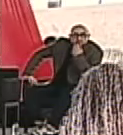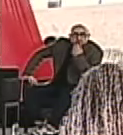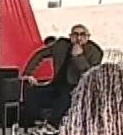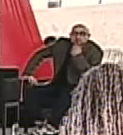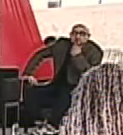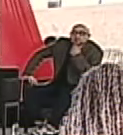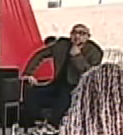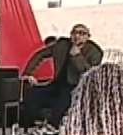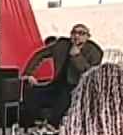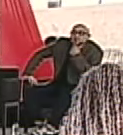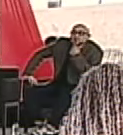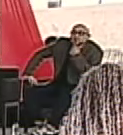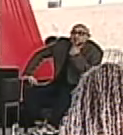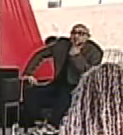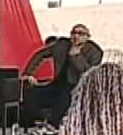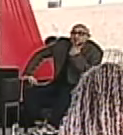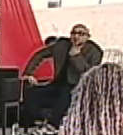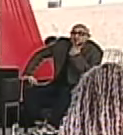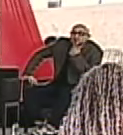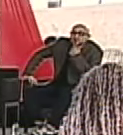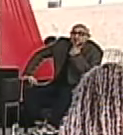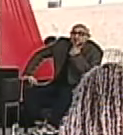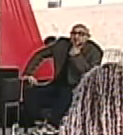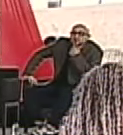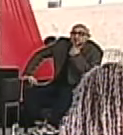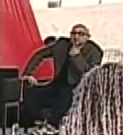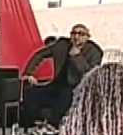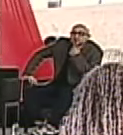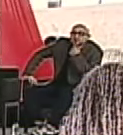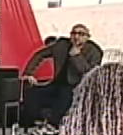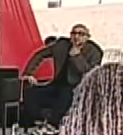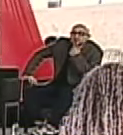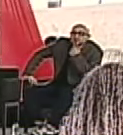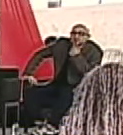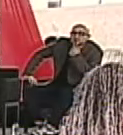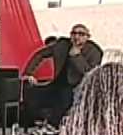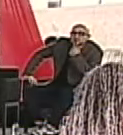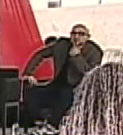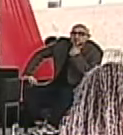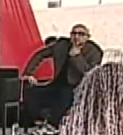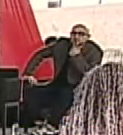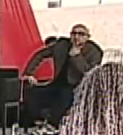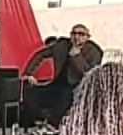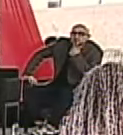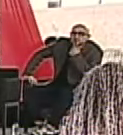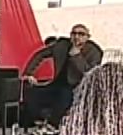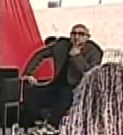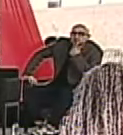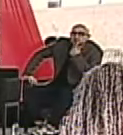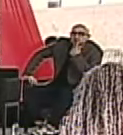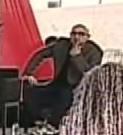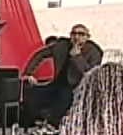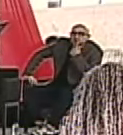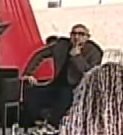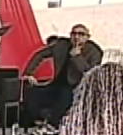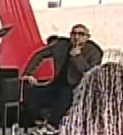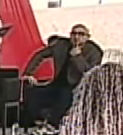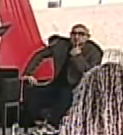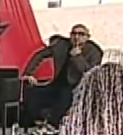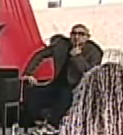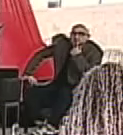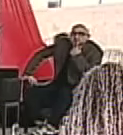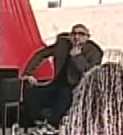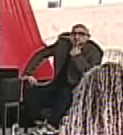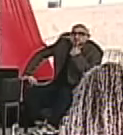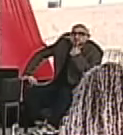valor fundamental, el supremacismo. Ellos son superiores. Y nos llevan a